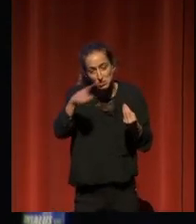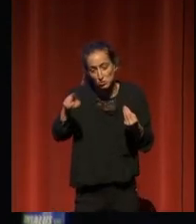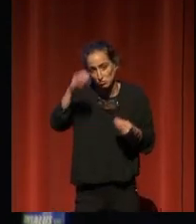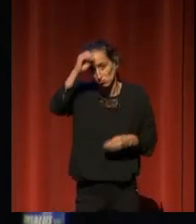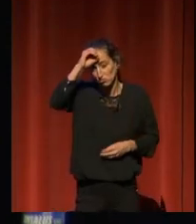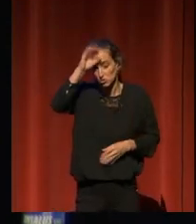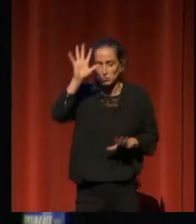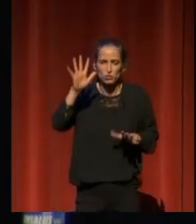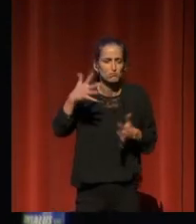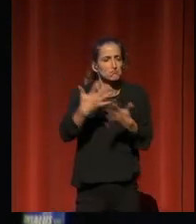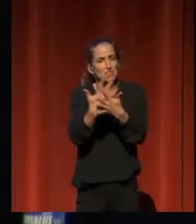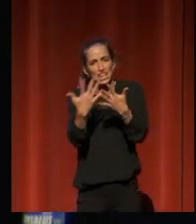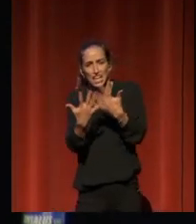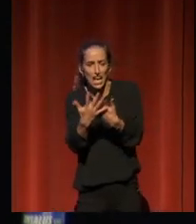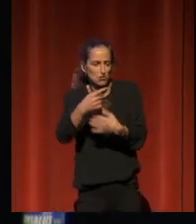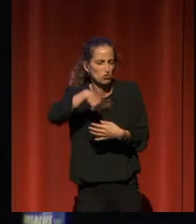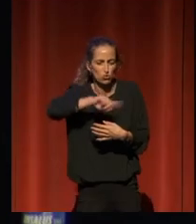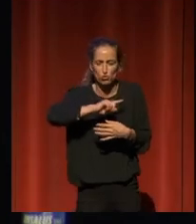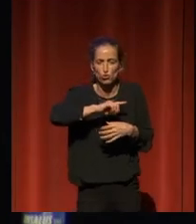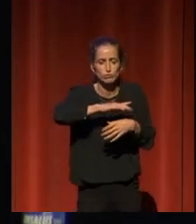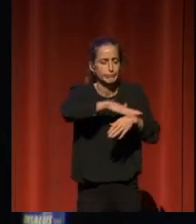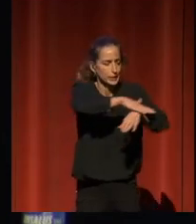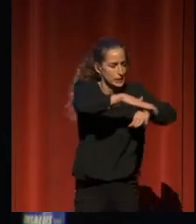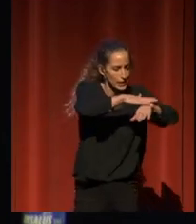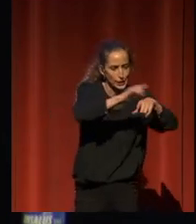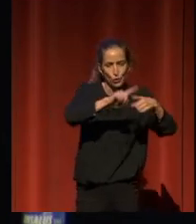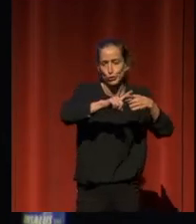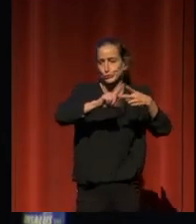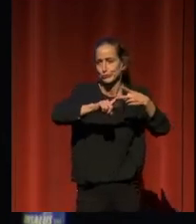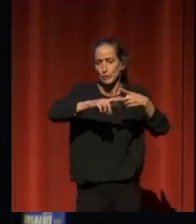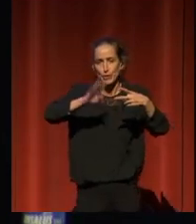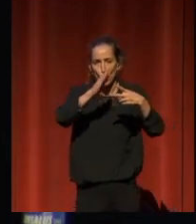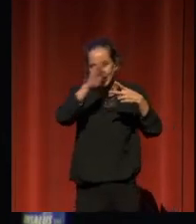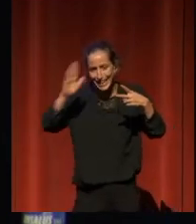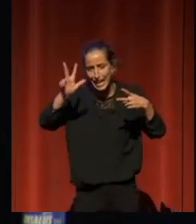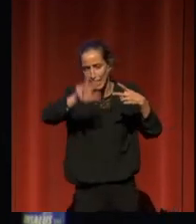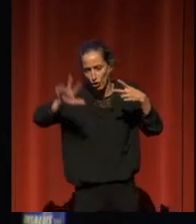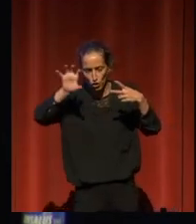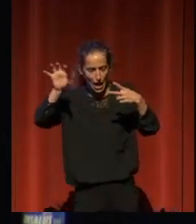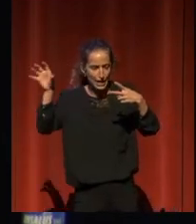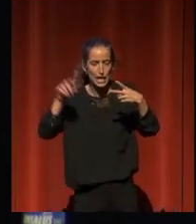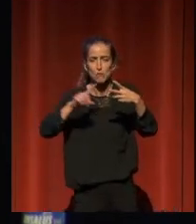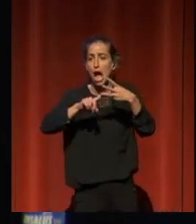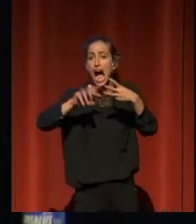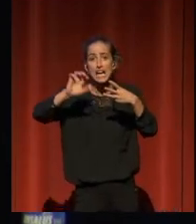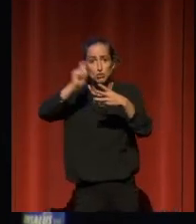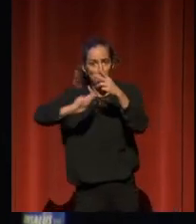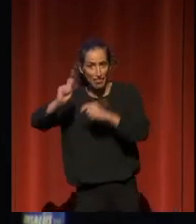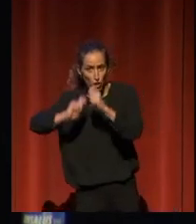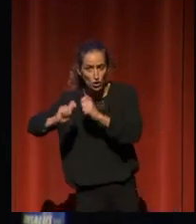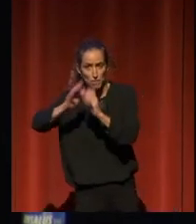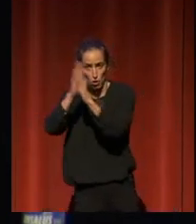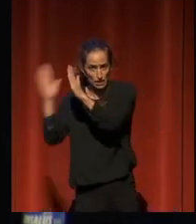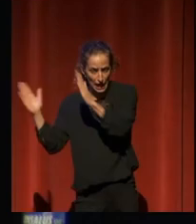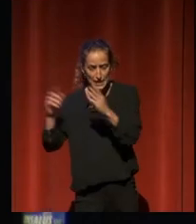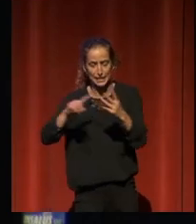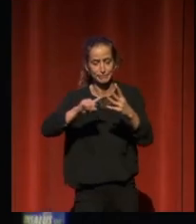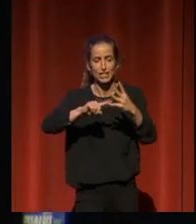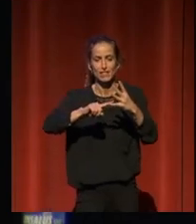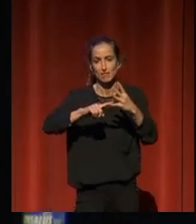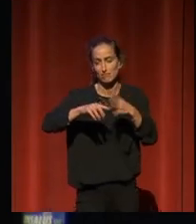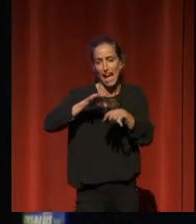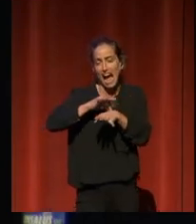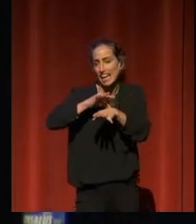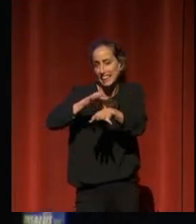mezcla de ministerios bibliotecas nacionales asociaciones bibliotecarias y agencias